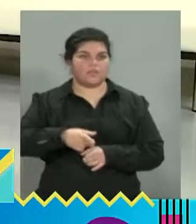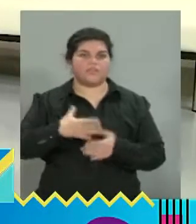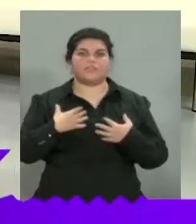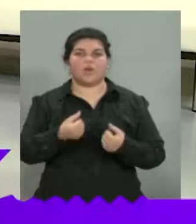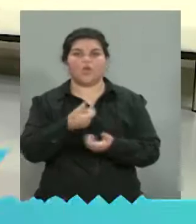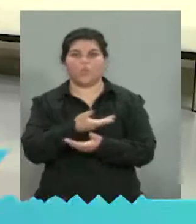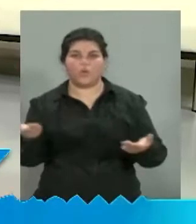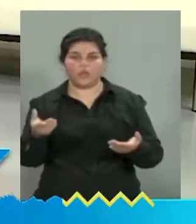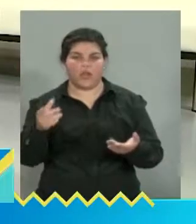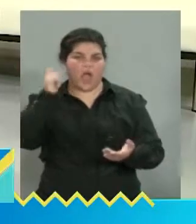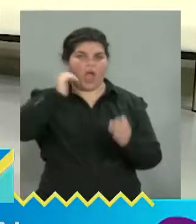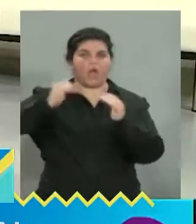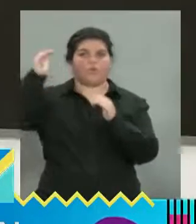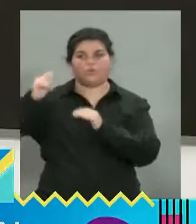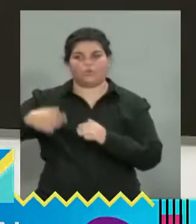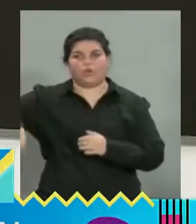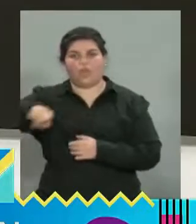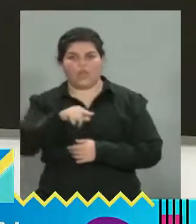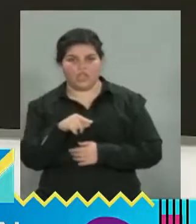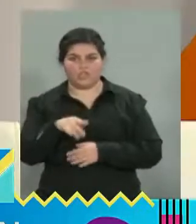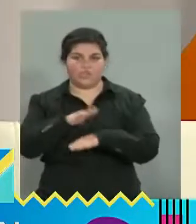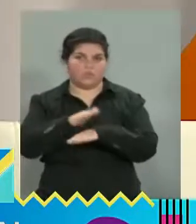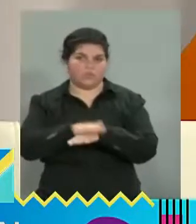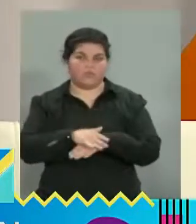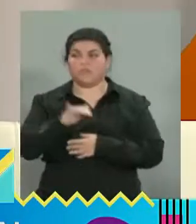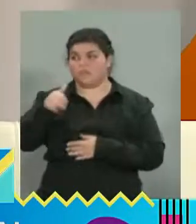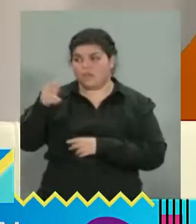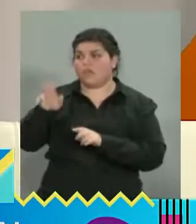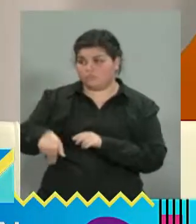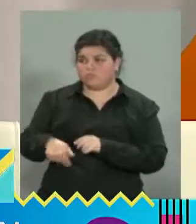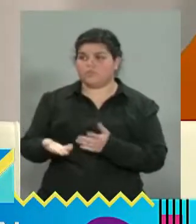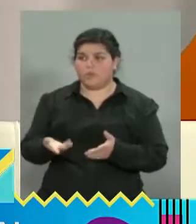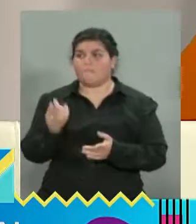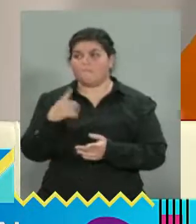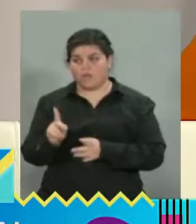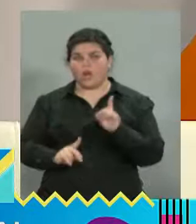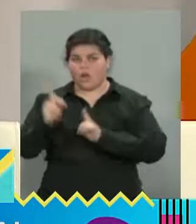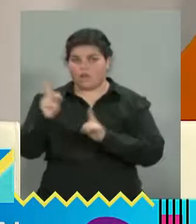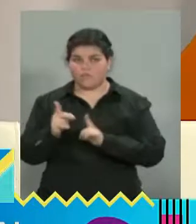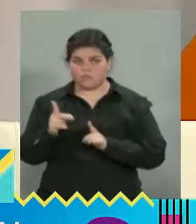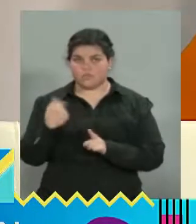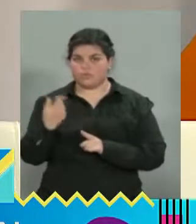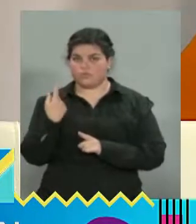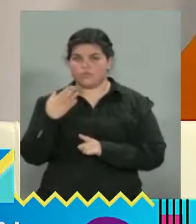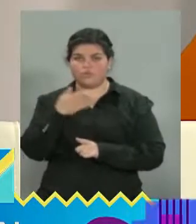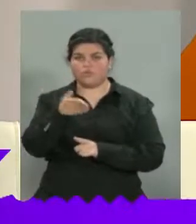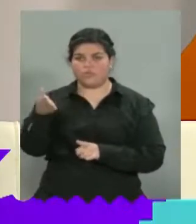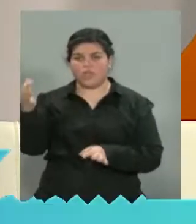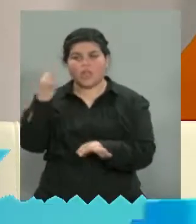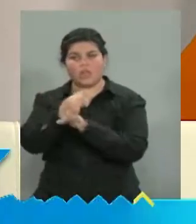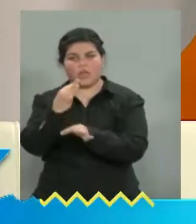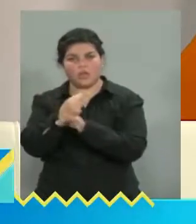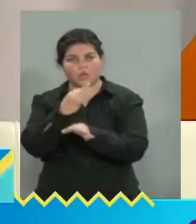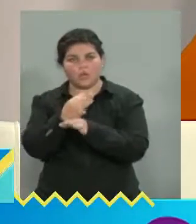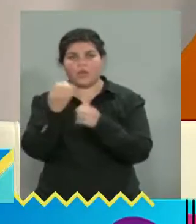¿no? Entonces, bueno, sí. ahí es cómo se reconfiguran Pero eso. muchas veces, me permito, nosotros damos muchas charlas en escuelas por mucha ignorancia también,